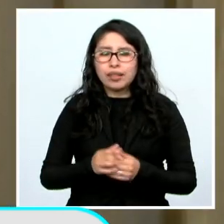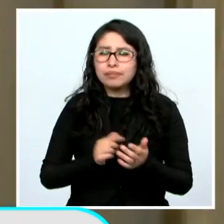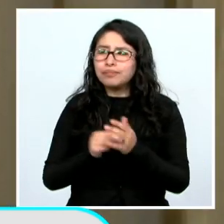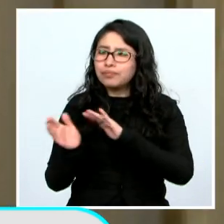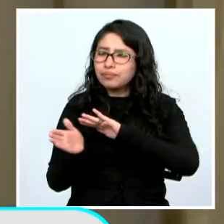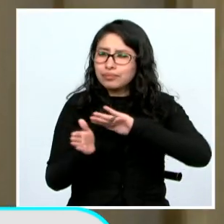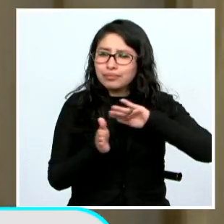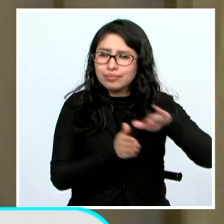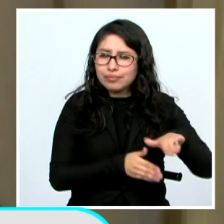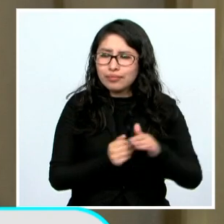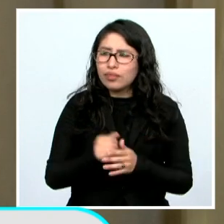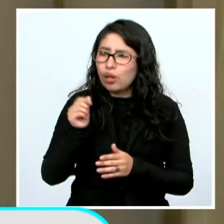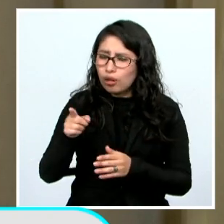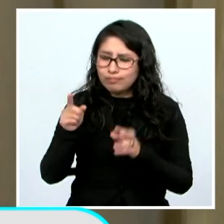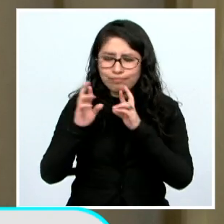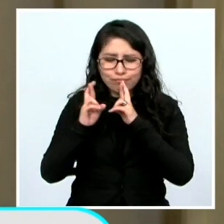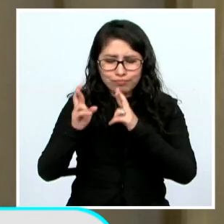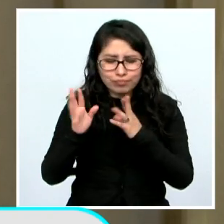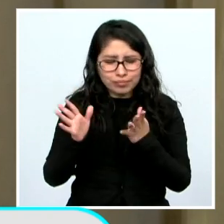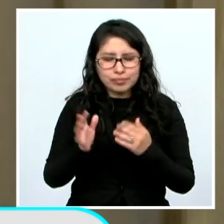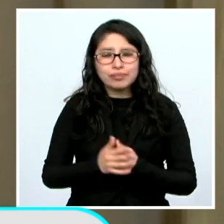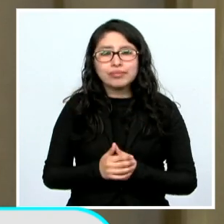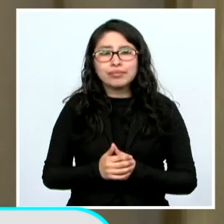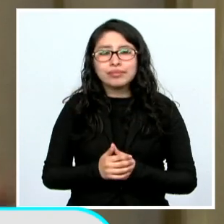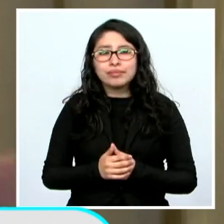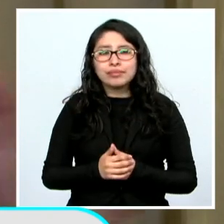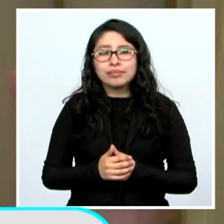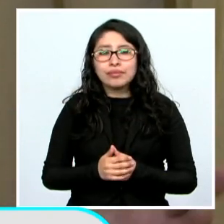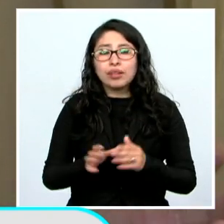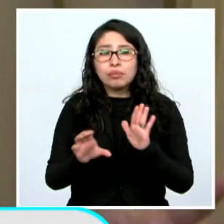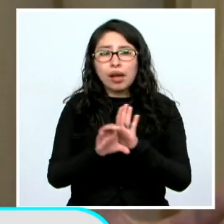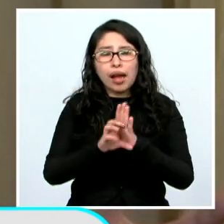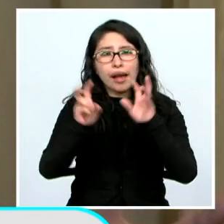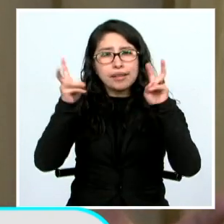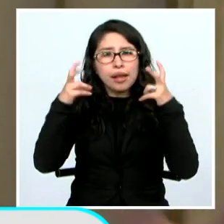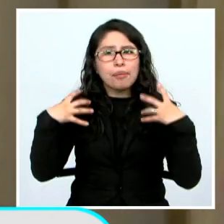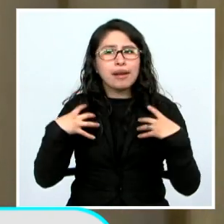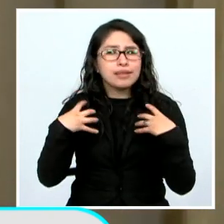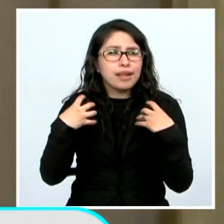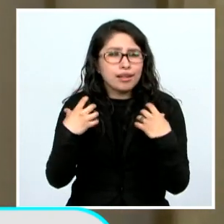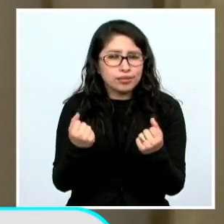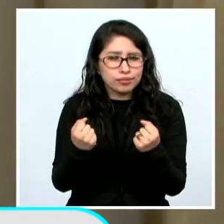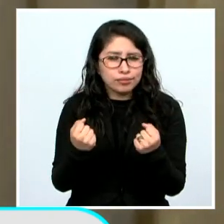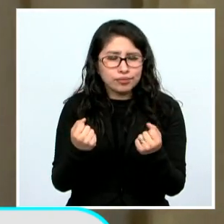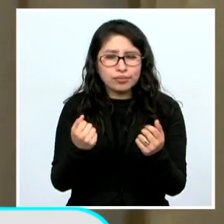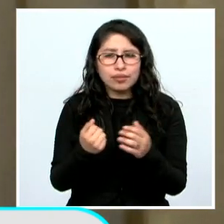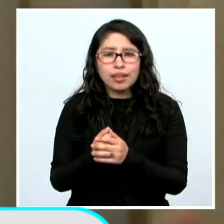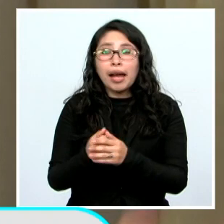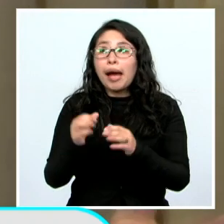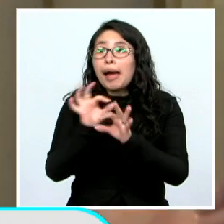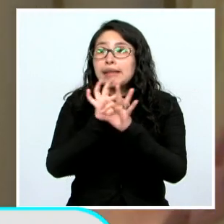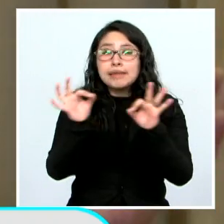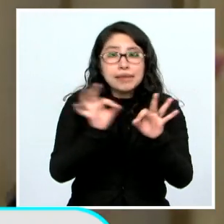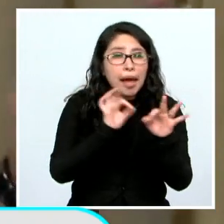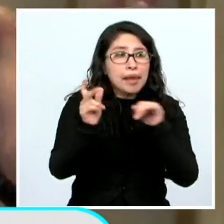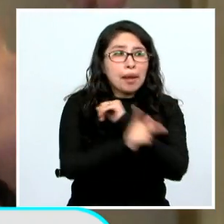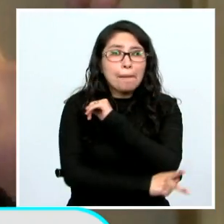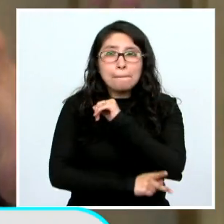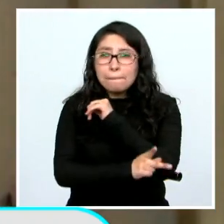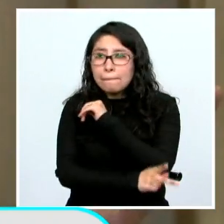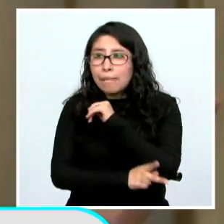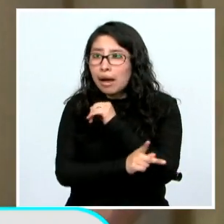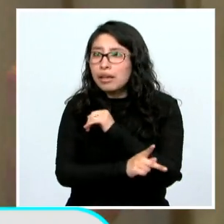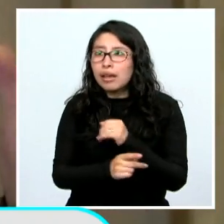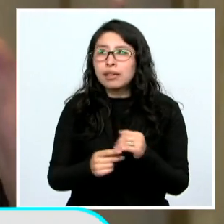estadísticas que me parecen importantes en el tema salud por la emergencia COVID. Ningún país esperaba que nos llegue en